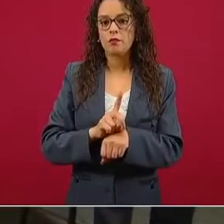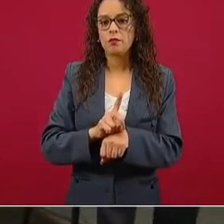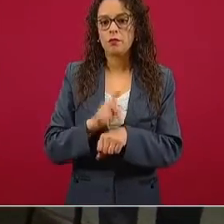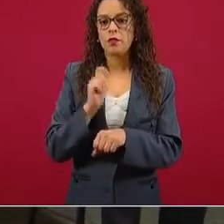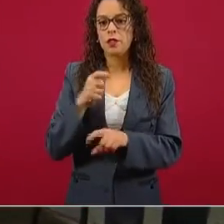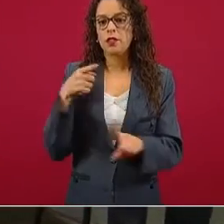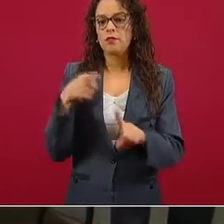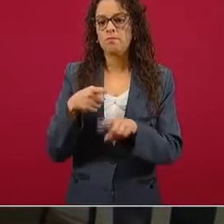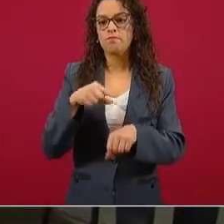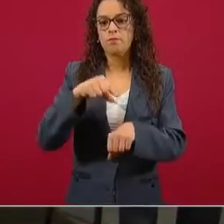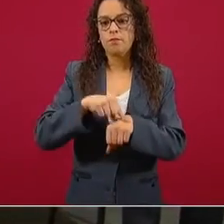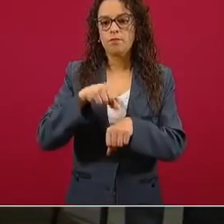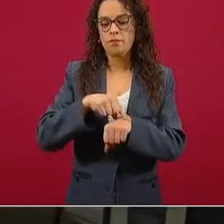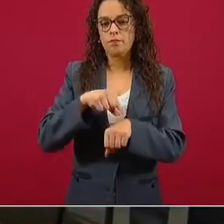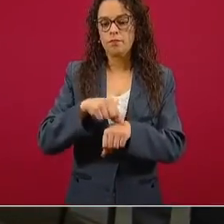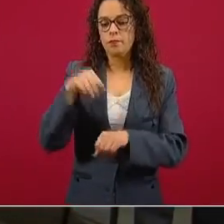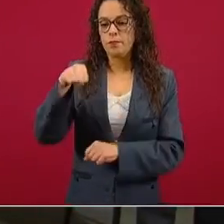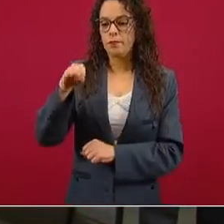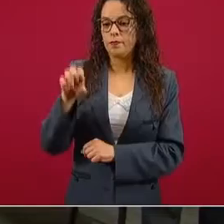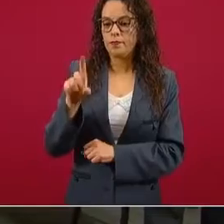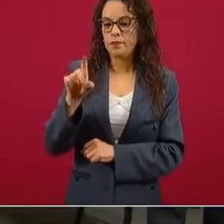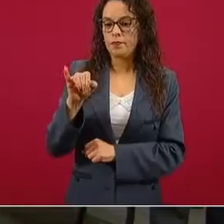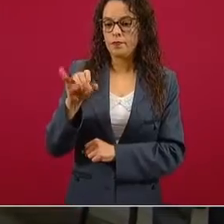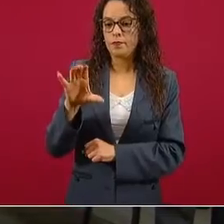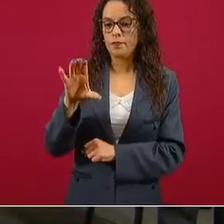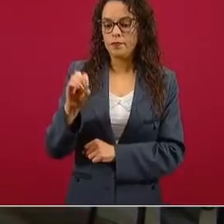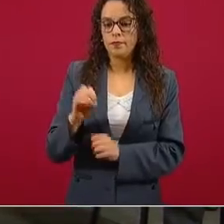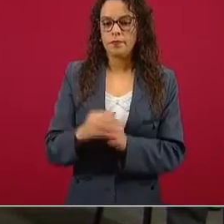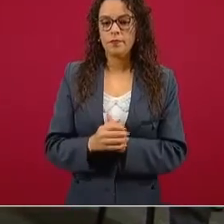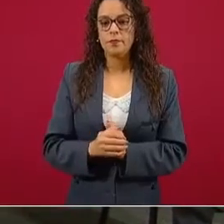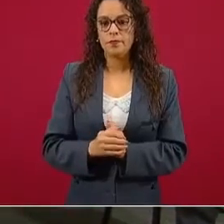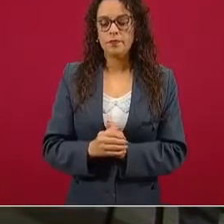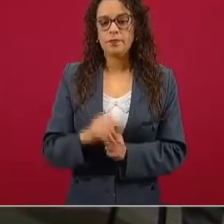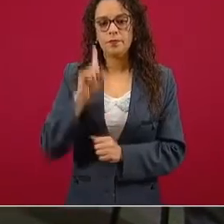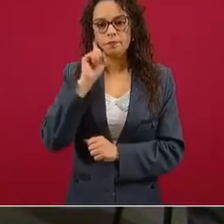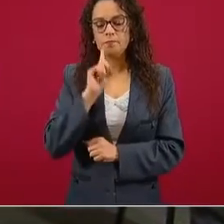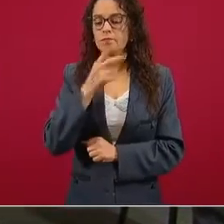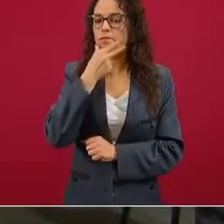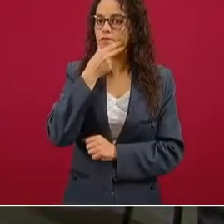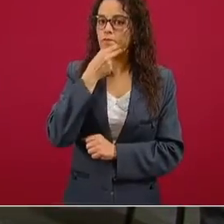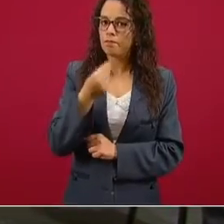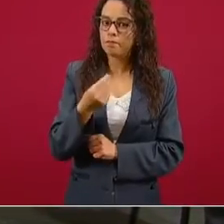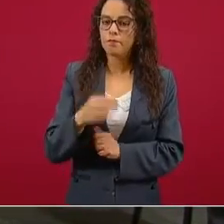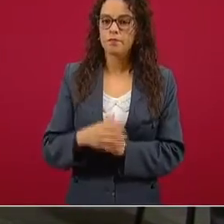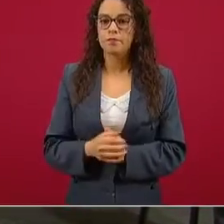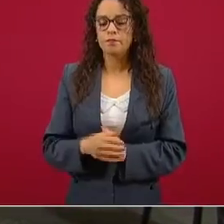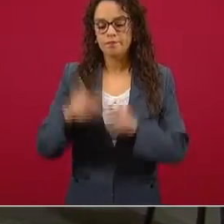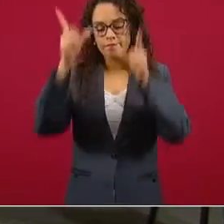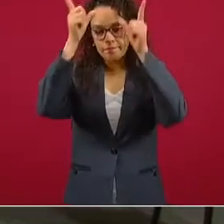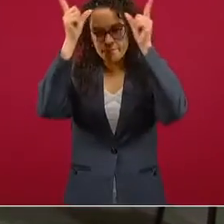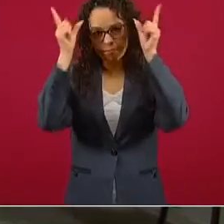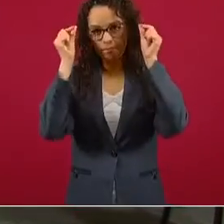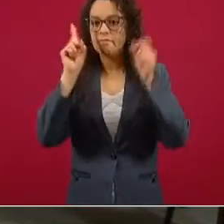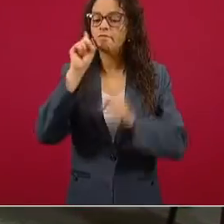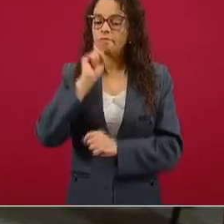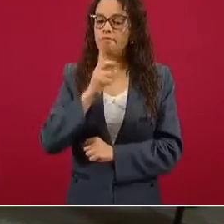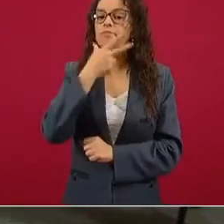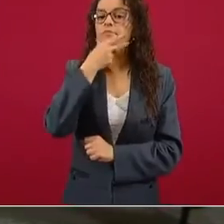del médico, día de las médicas, de los médicos, enfermeros, enfermeras.